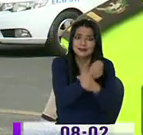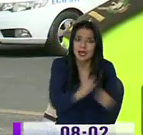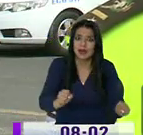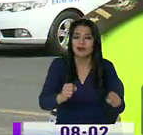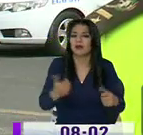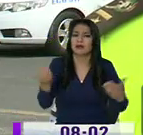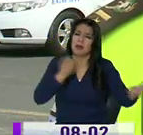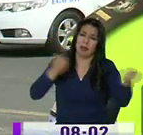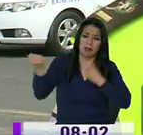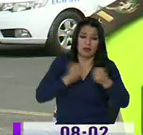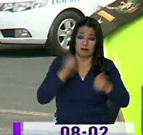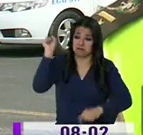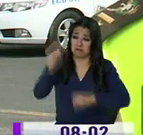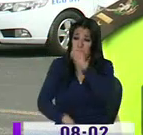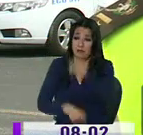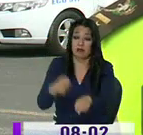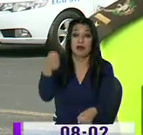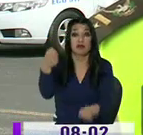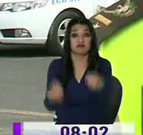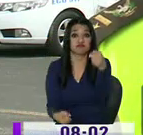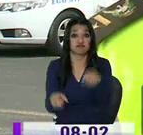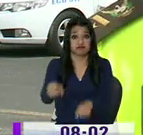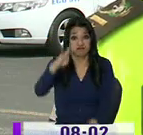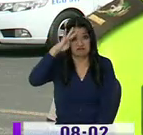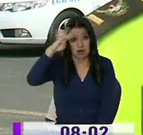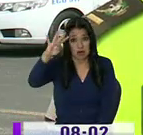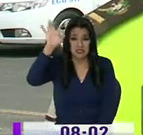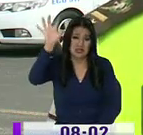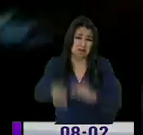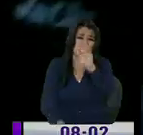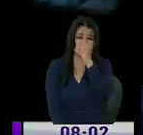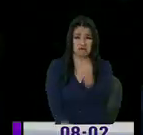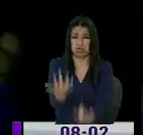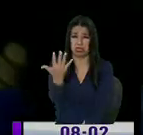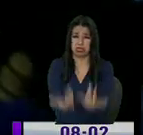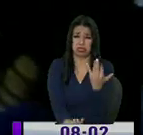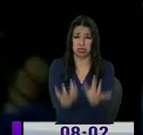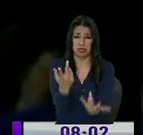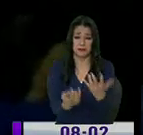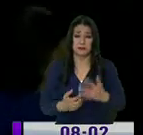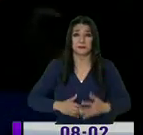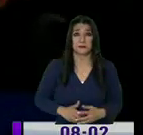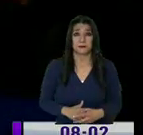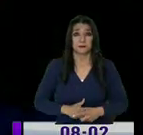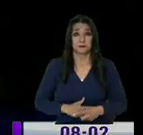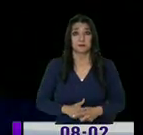agredieron y destrozaron al patrullero del lugar.